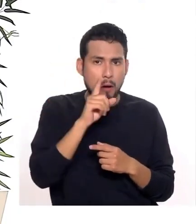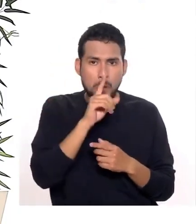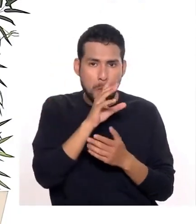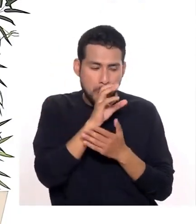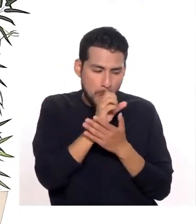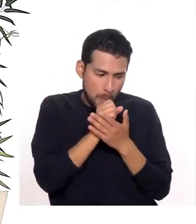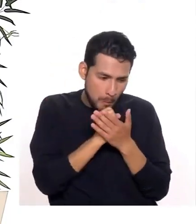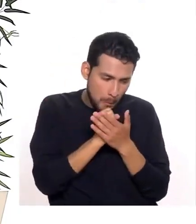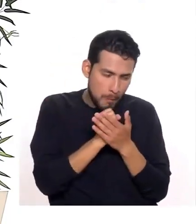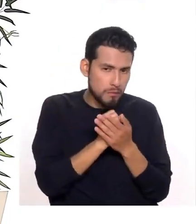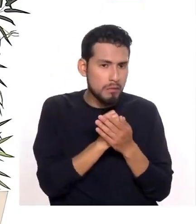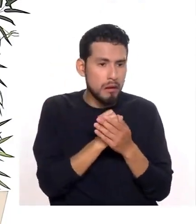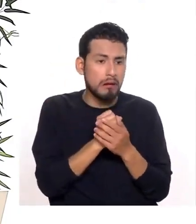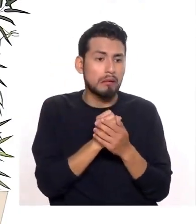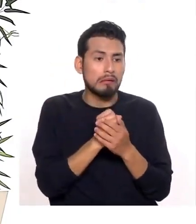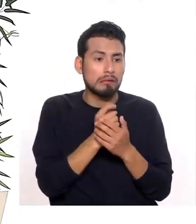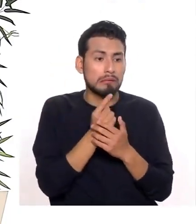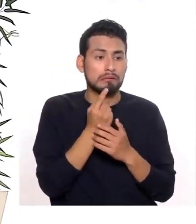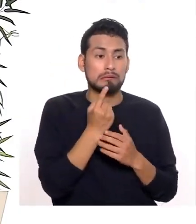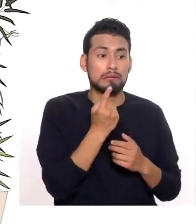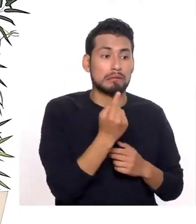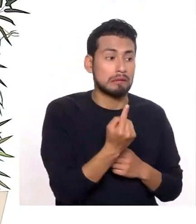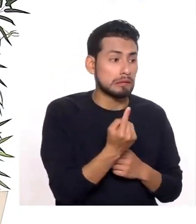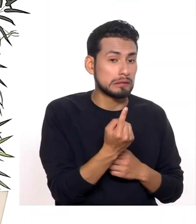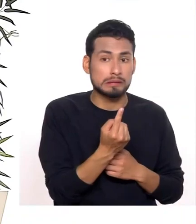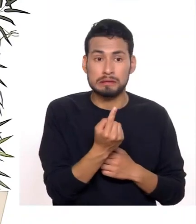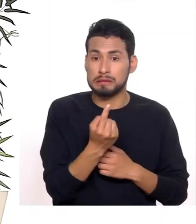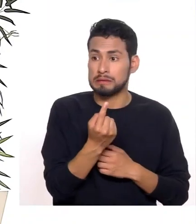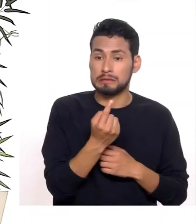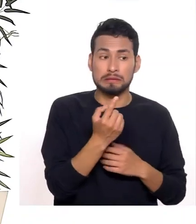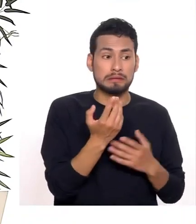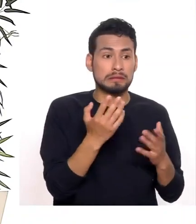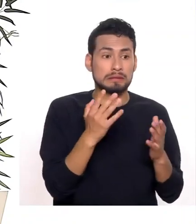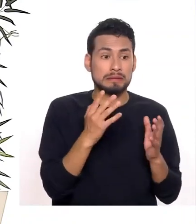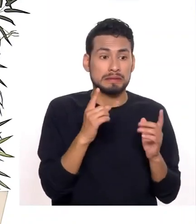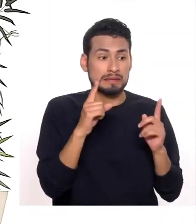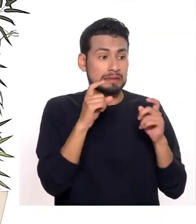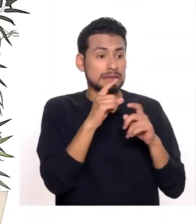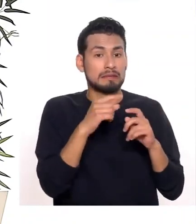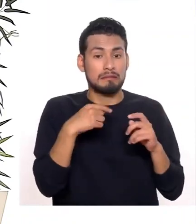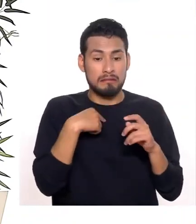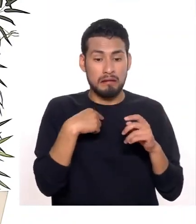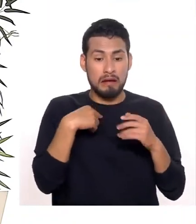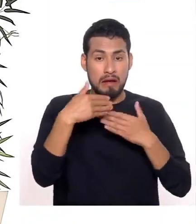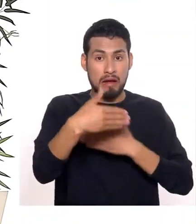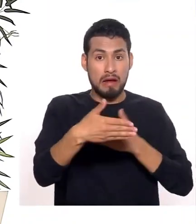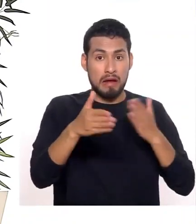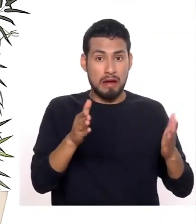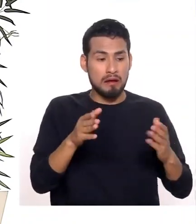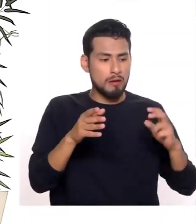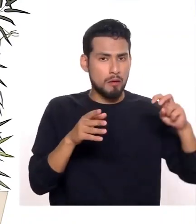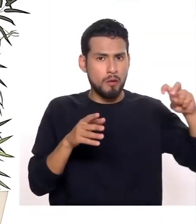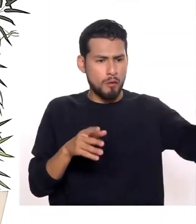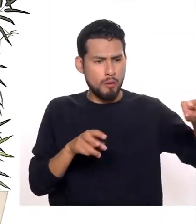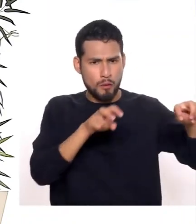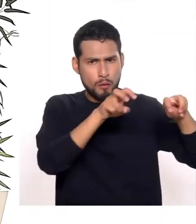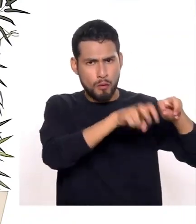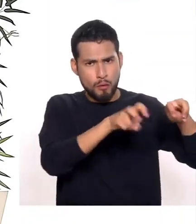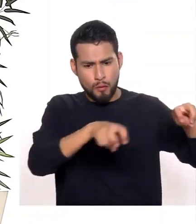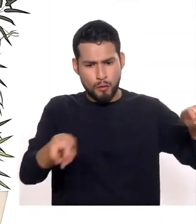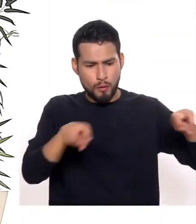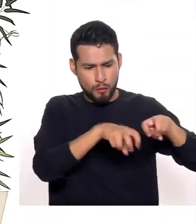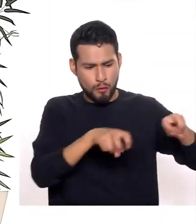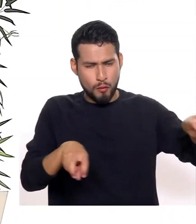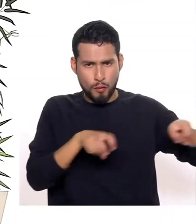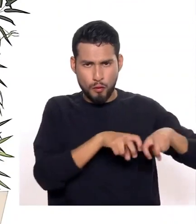y entonces enfrentan ese reto que es, entro al aula y ya están todos como que